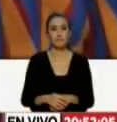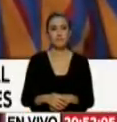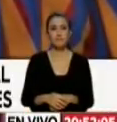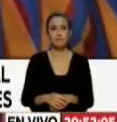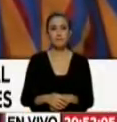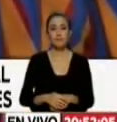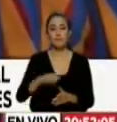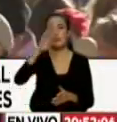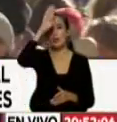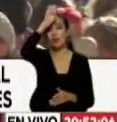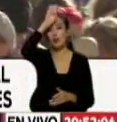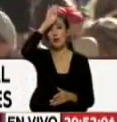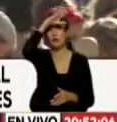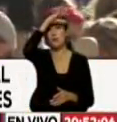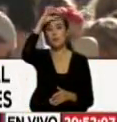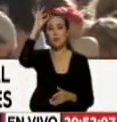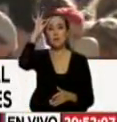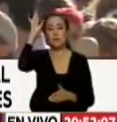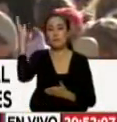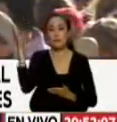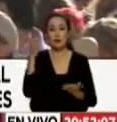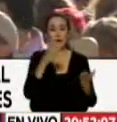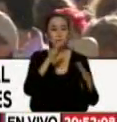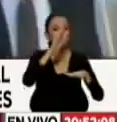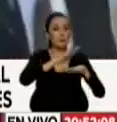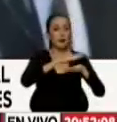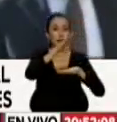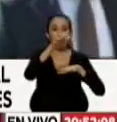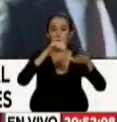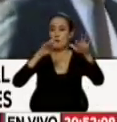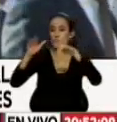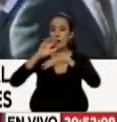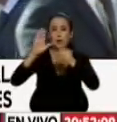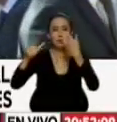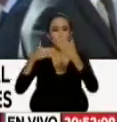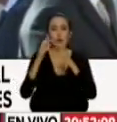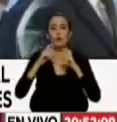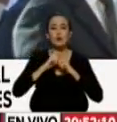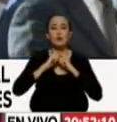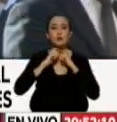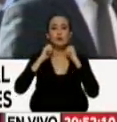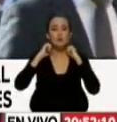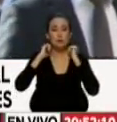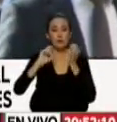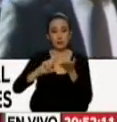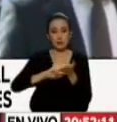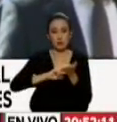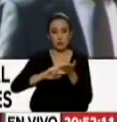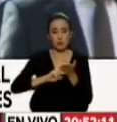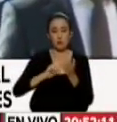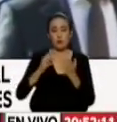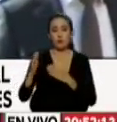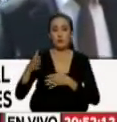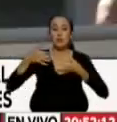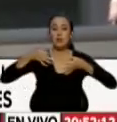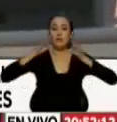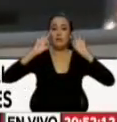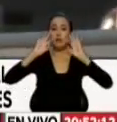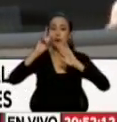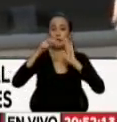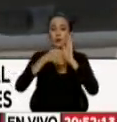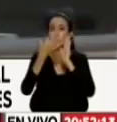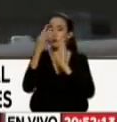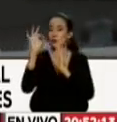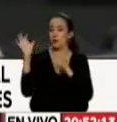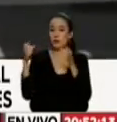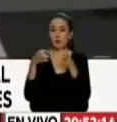1879. El Papa Francisco convocó a una cumbre mundial por los abusos sexuales contra menores. La reunión se realizará en febrero de 2019 y